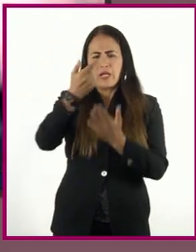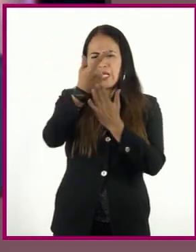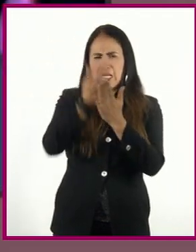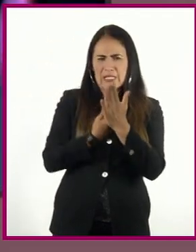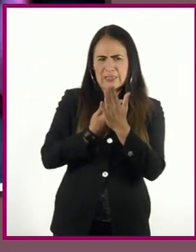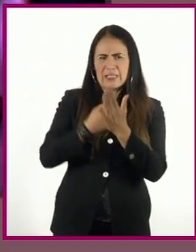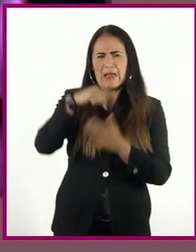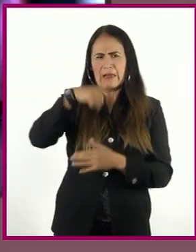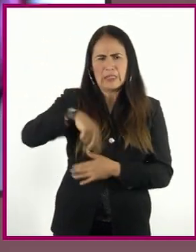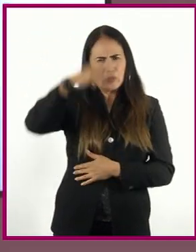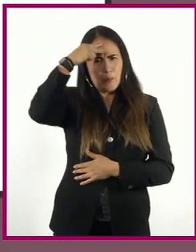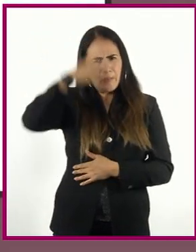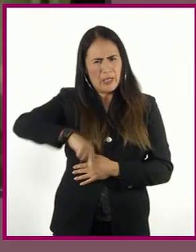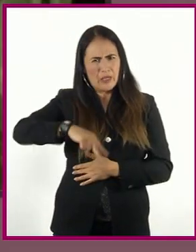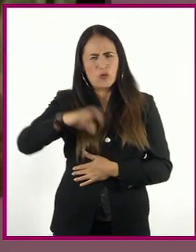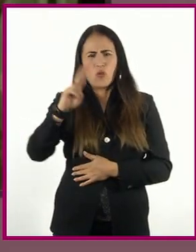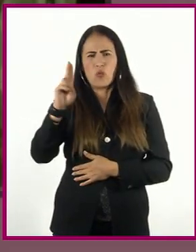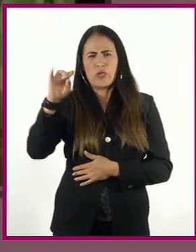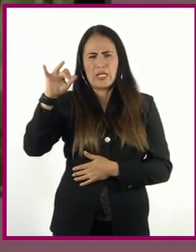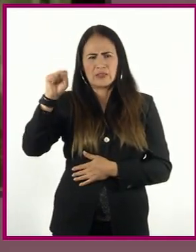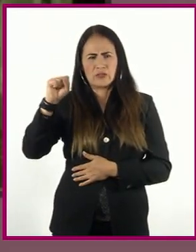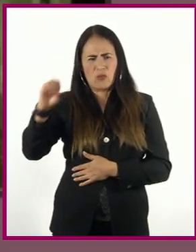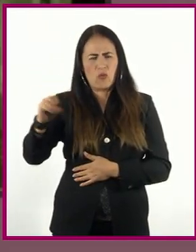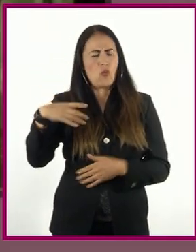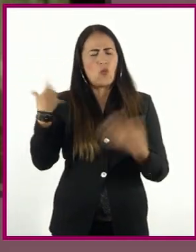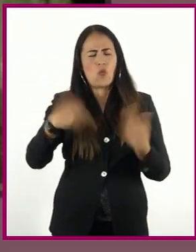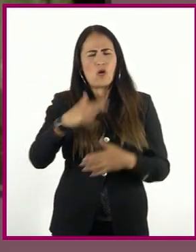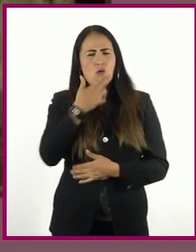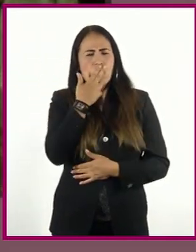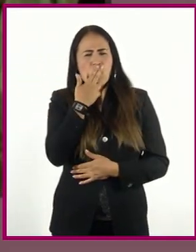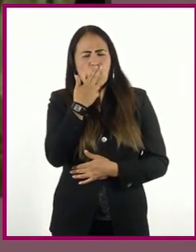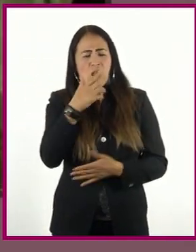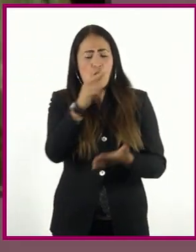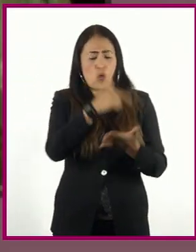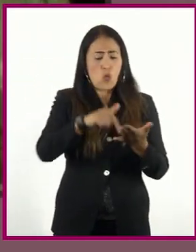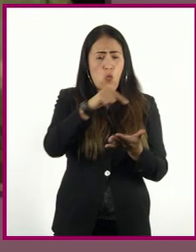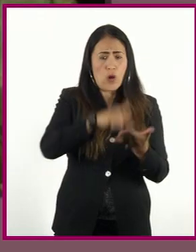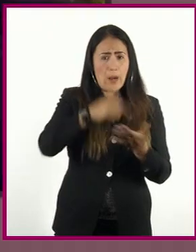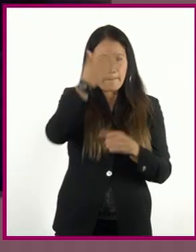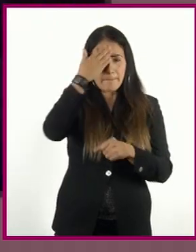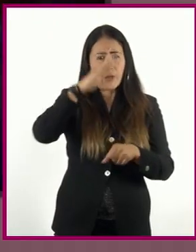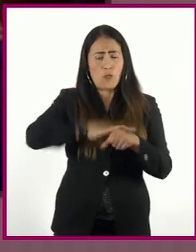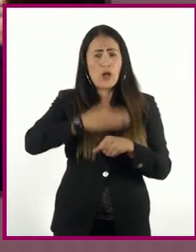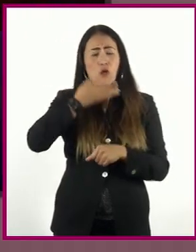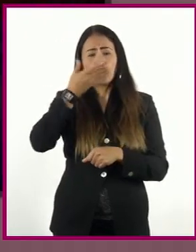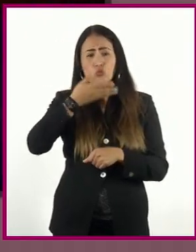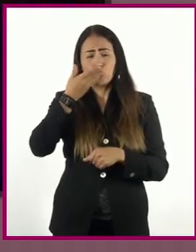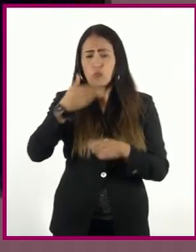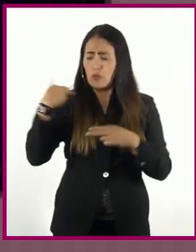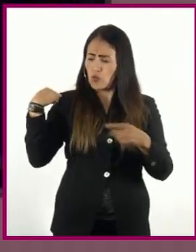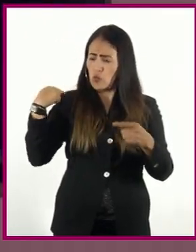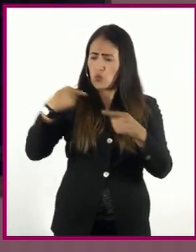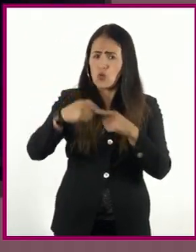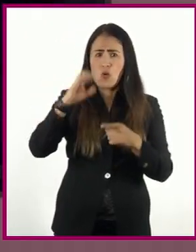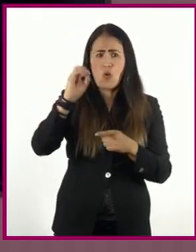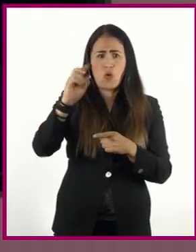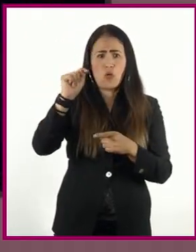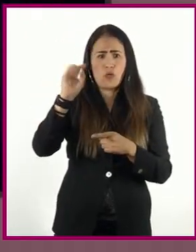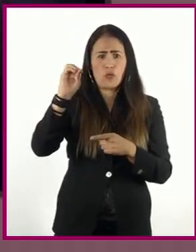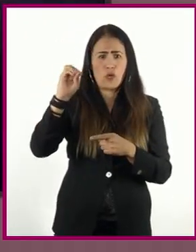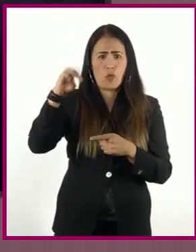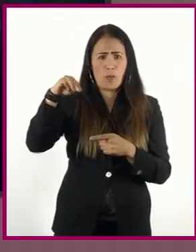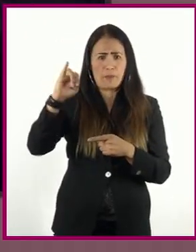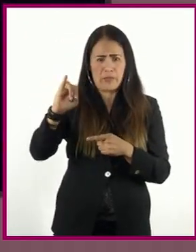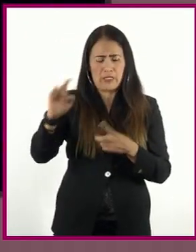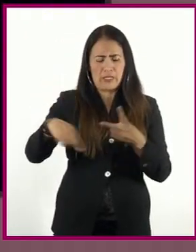Patrimonio Cultural Inmaterial de la UNESCO con el nombre Lugares de Memoria y Tradiciones Vivas de los Pueblos Otomí Chichimecas de Tolimán.